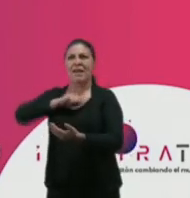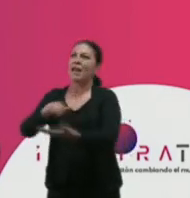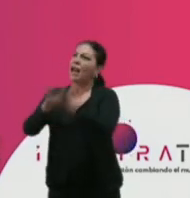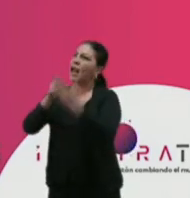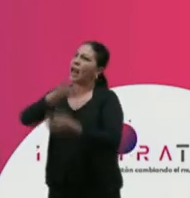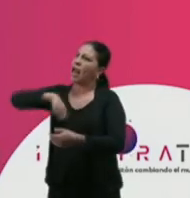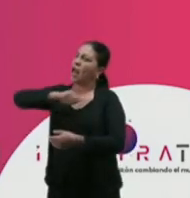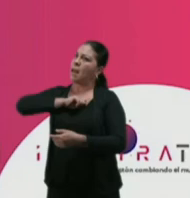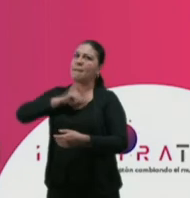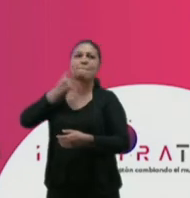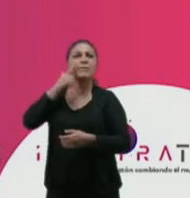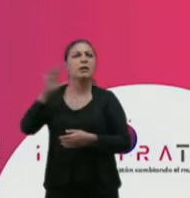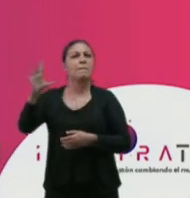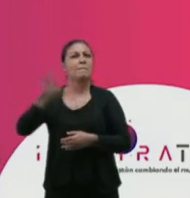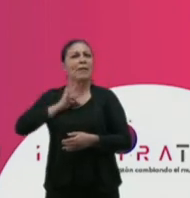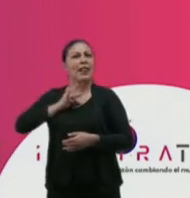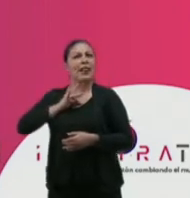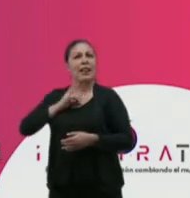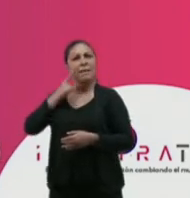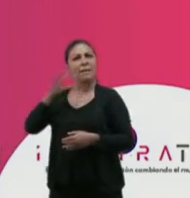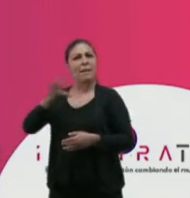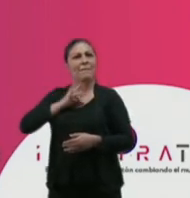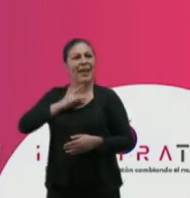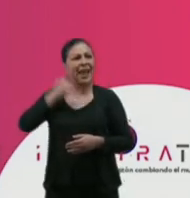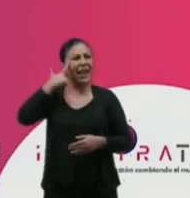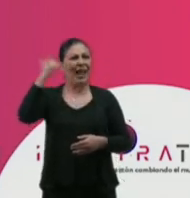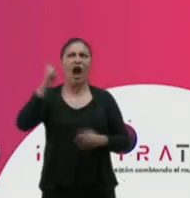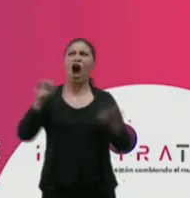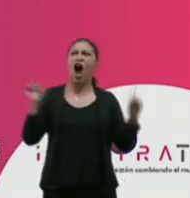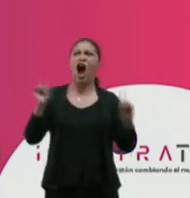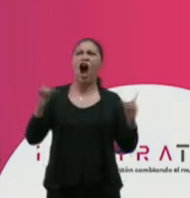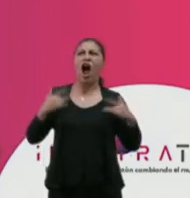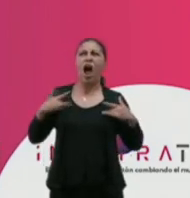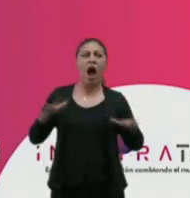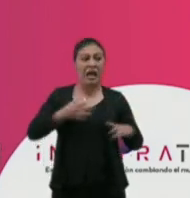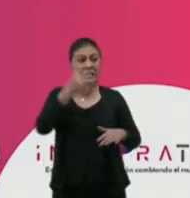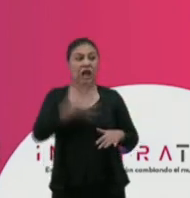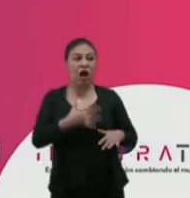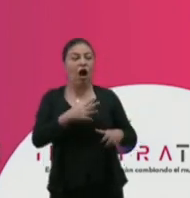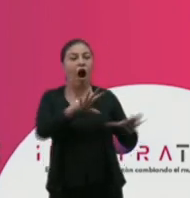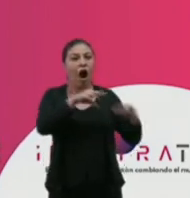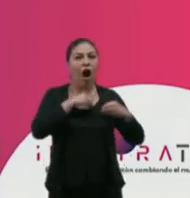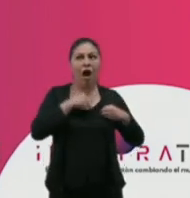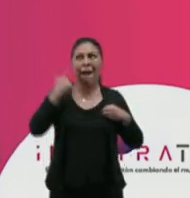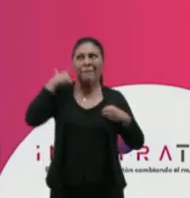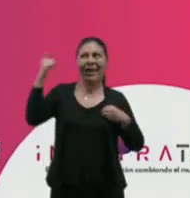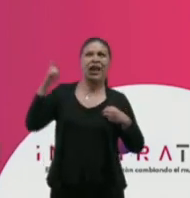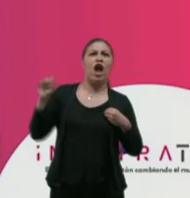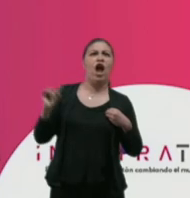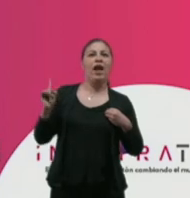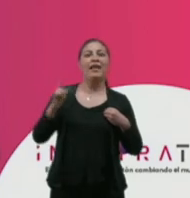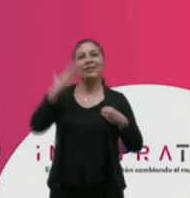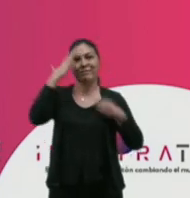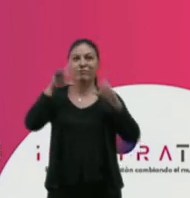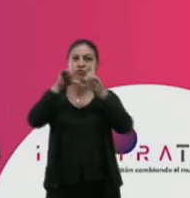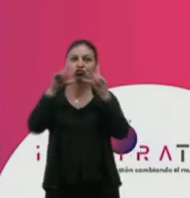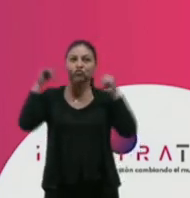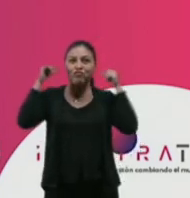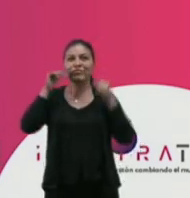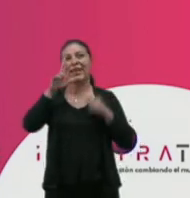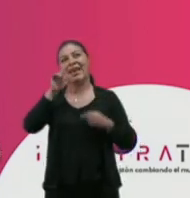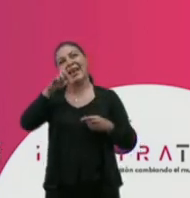nuestro ADN de no tomar riesgos. Pero esperemos que estas historias de Rappi, Nubank, Mercado